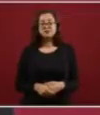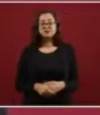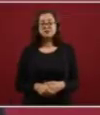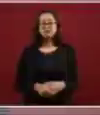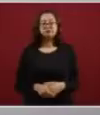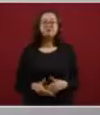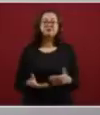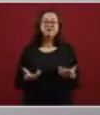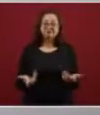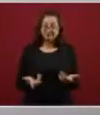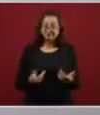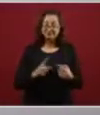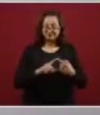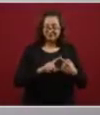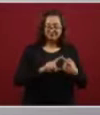En la colonia,